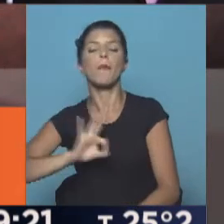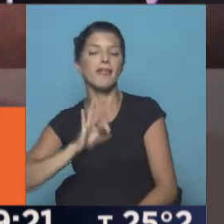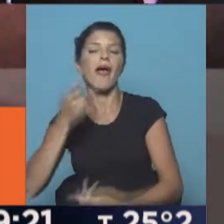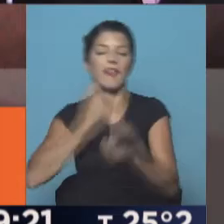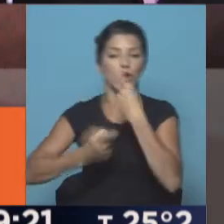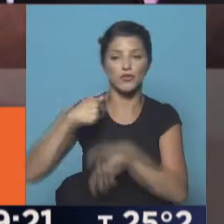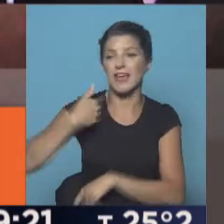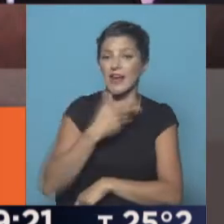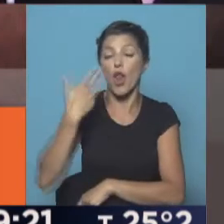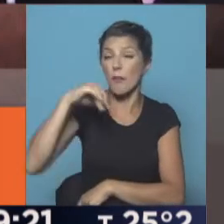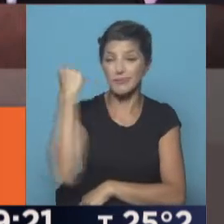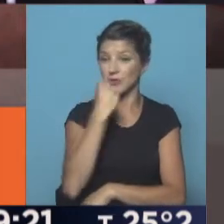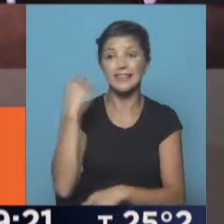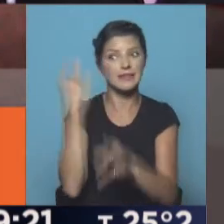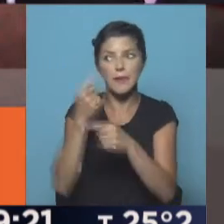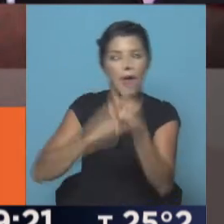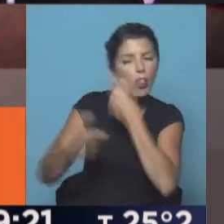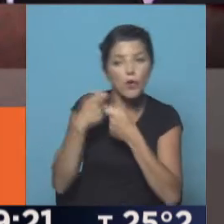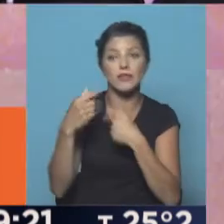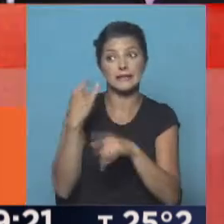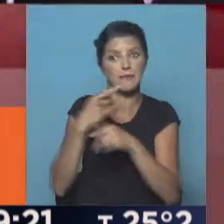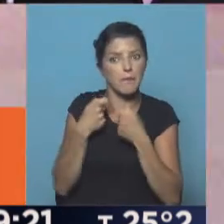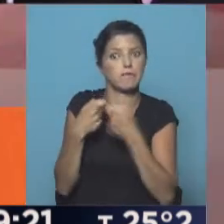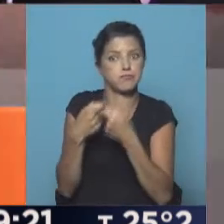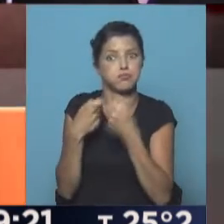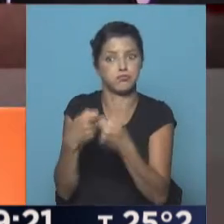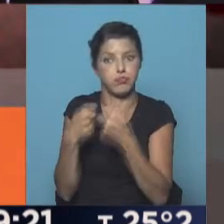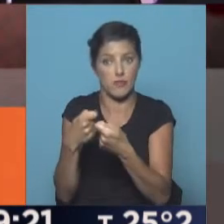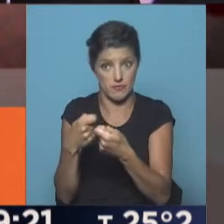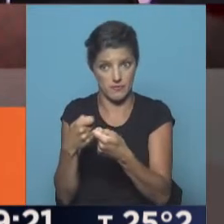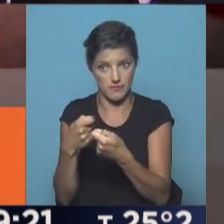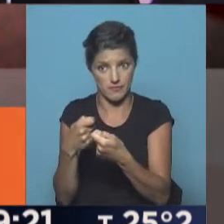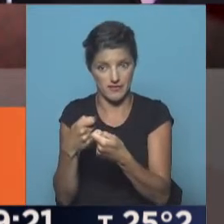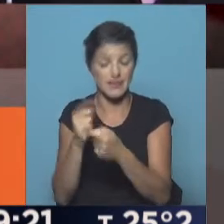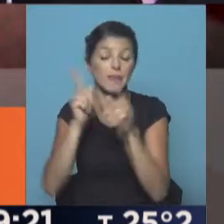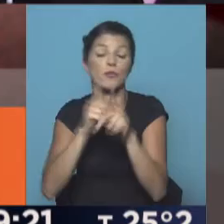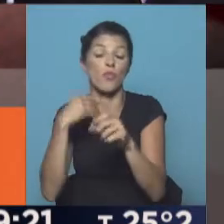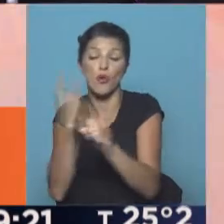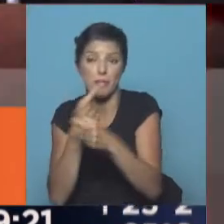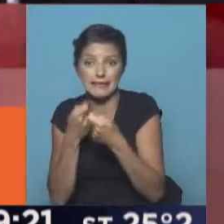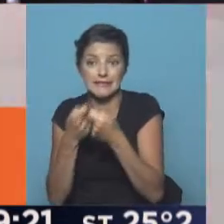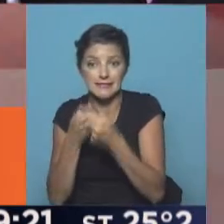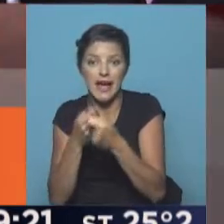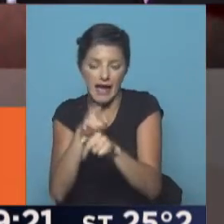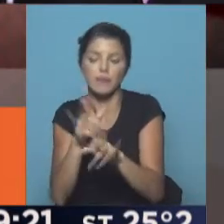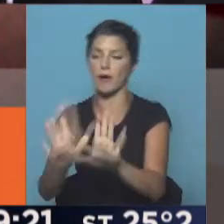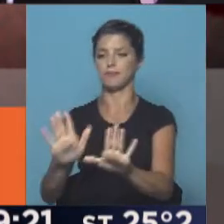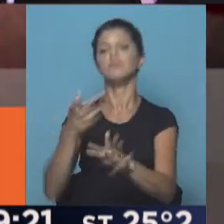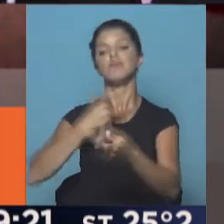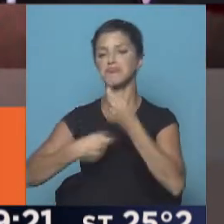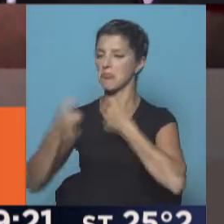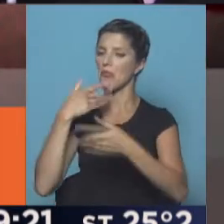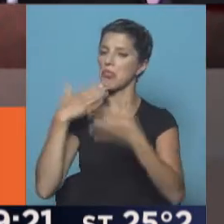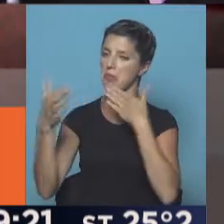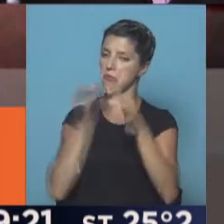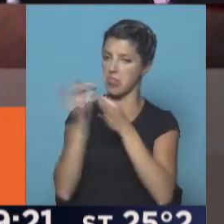es negociar. Que él presiona y cuando llega el momento que por ahí no puede presionar más, entonces ahí negocia.